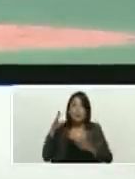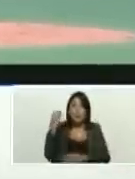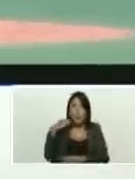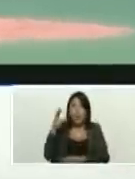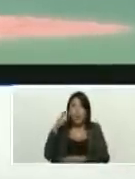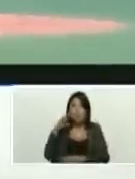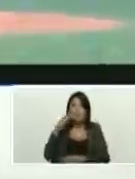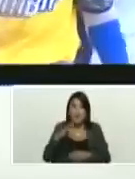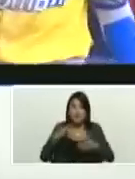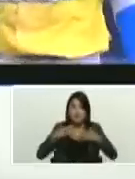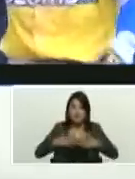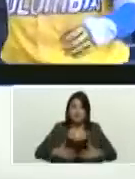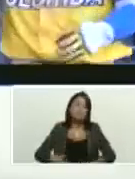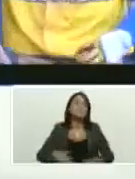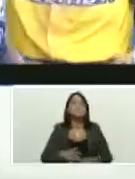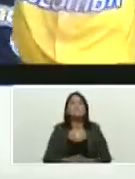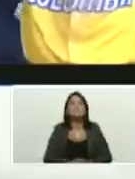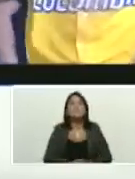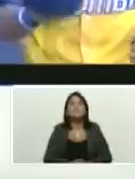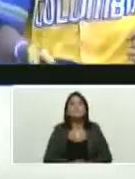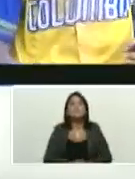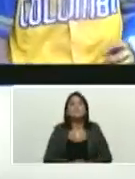Ahí está, mira, viene el lanzamiento.